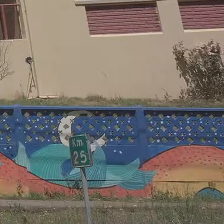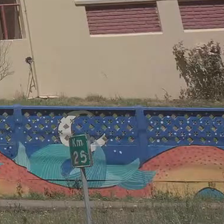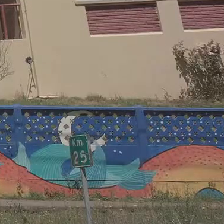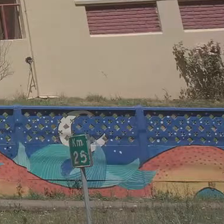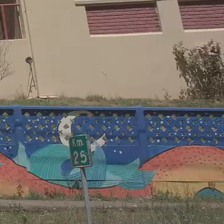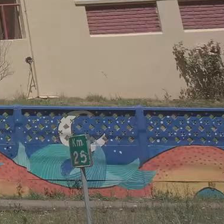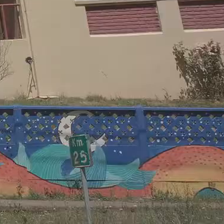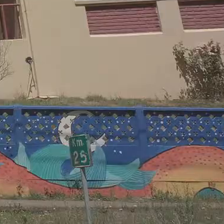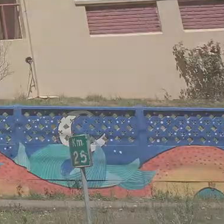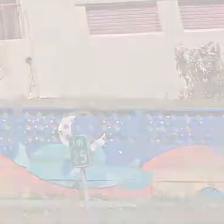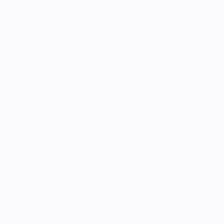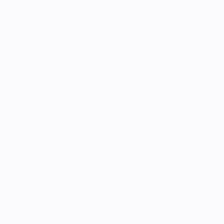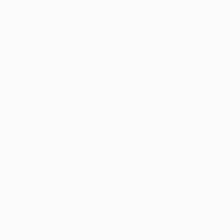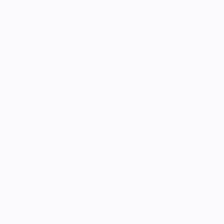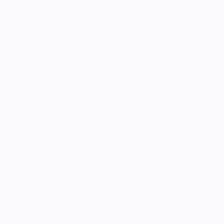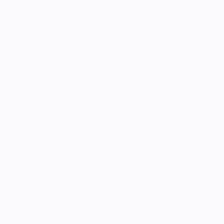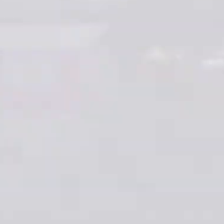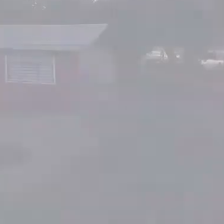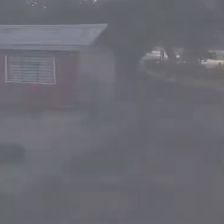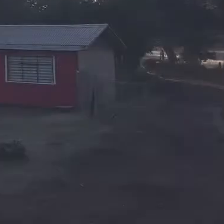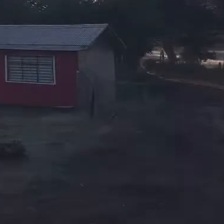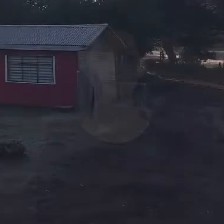Aparece el título, así juego Aucante Ken.